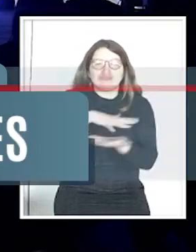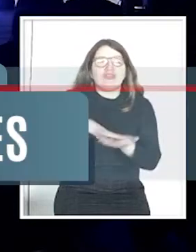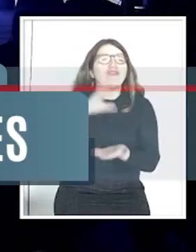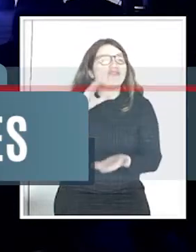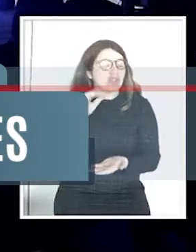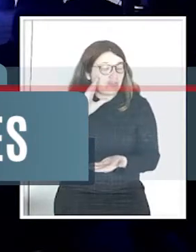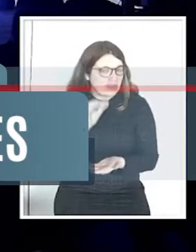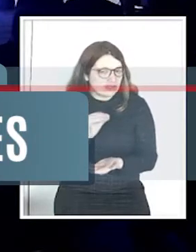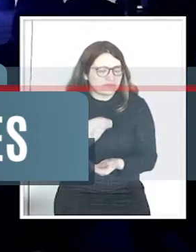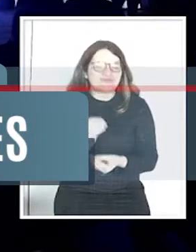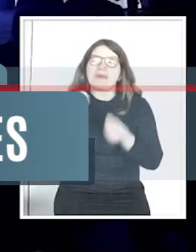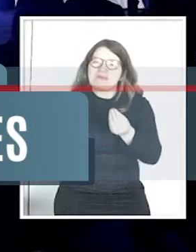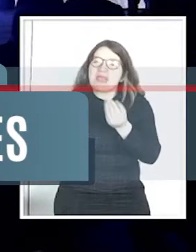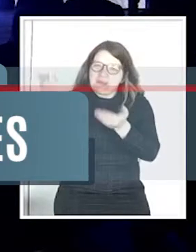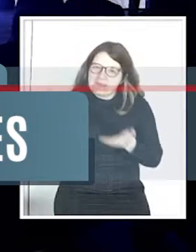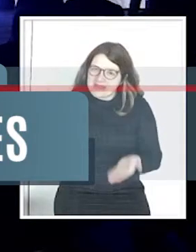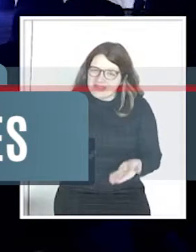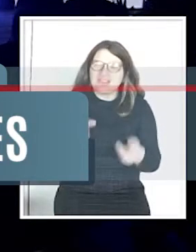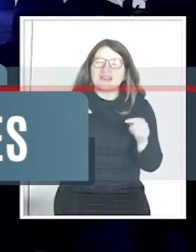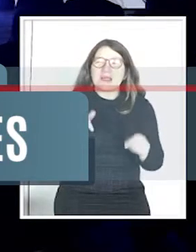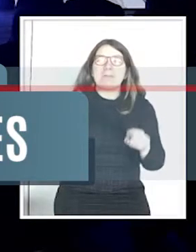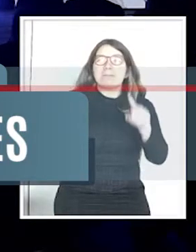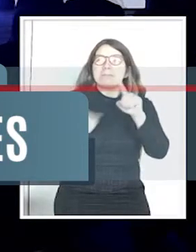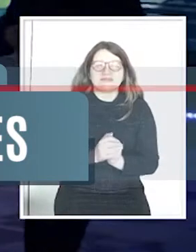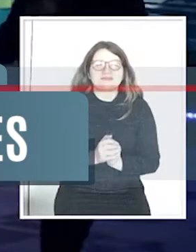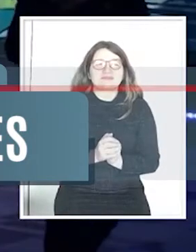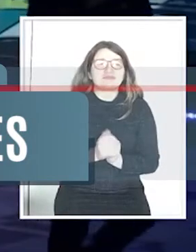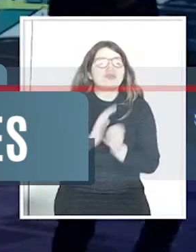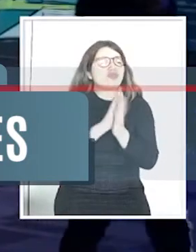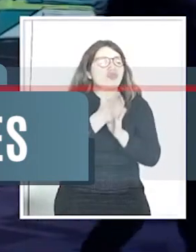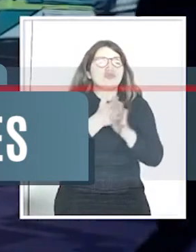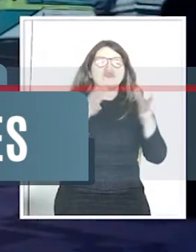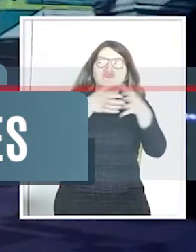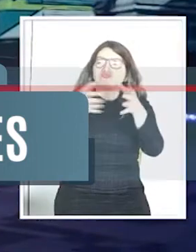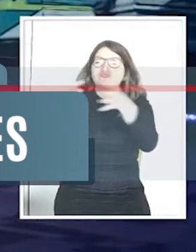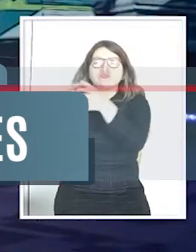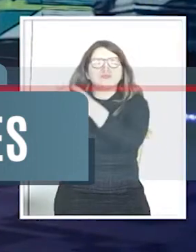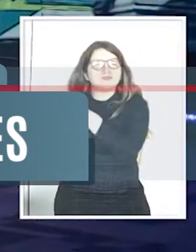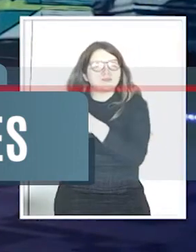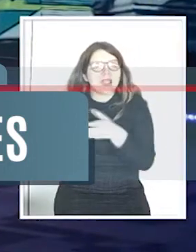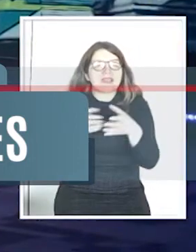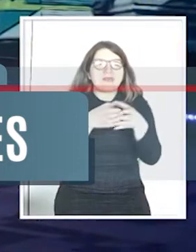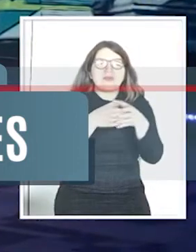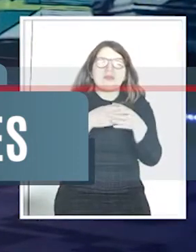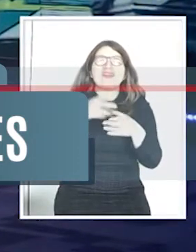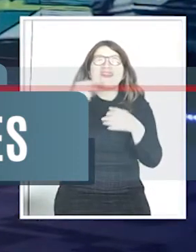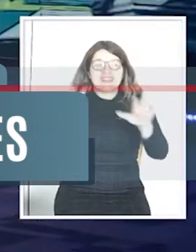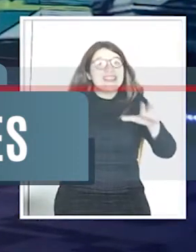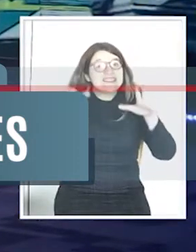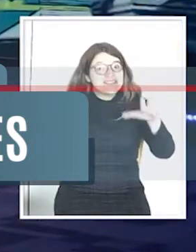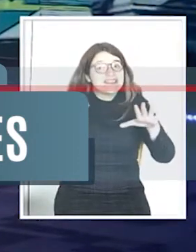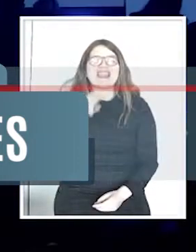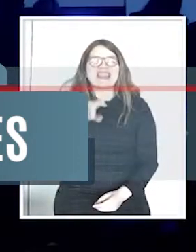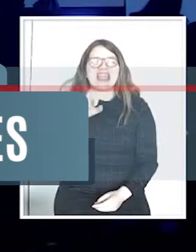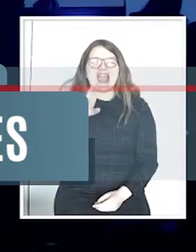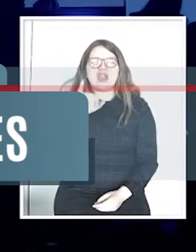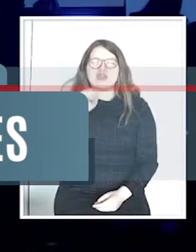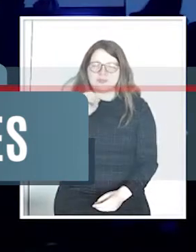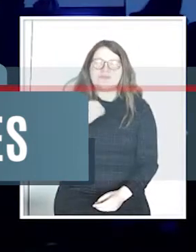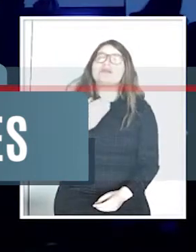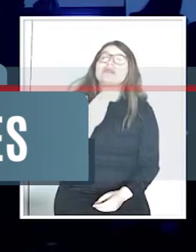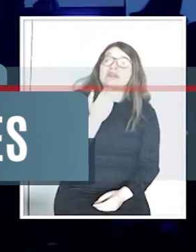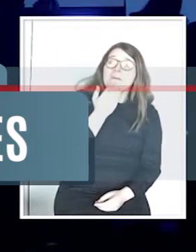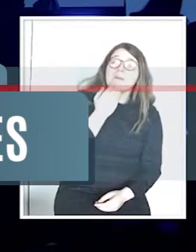desde la tarde del miércoles los 16 gobernadores regionales del país participan el primer encuentro